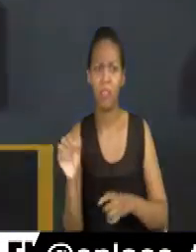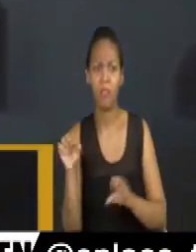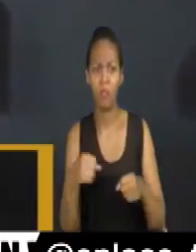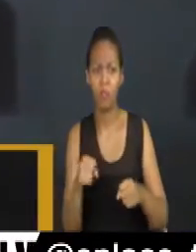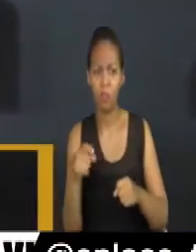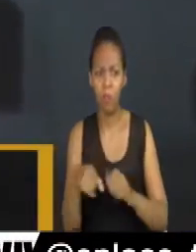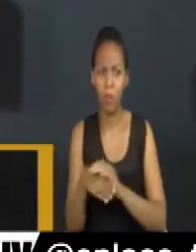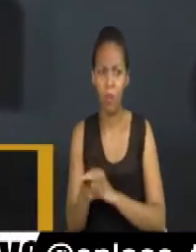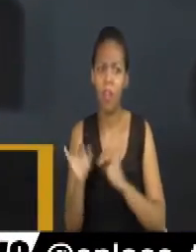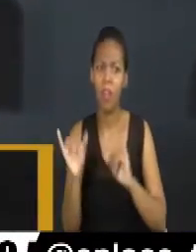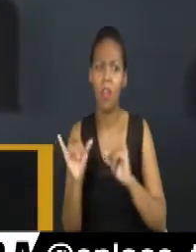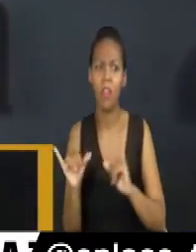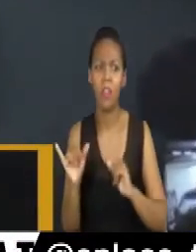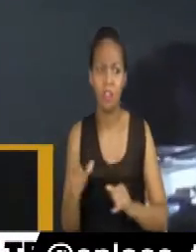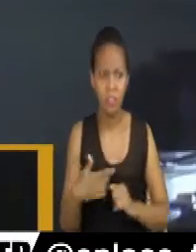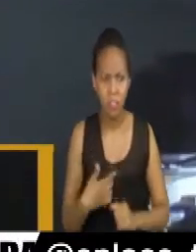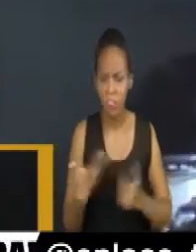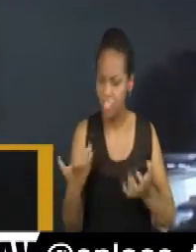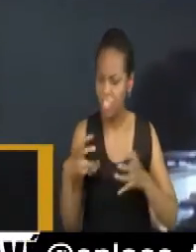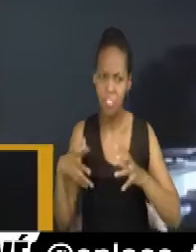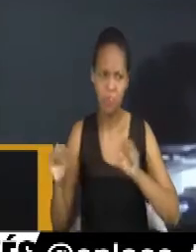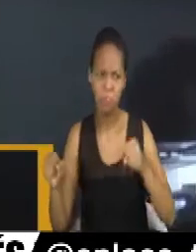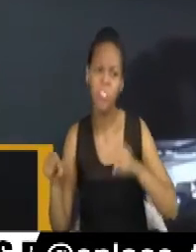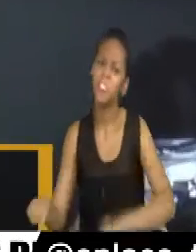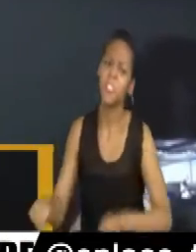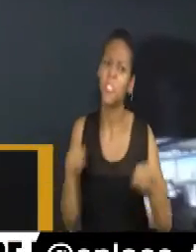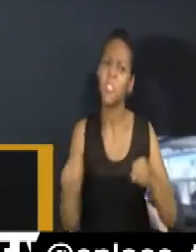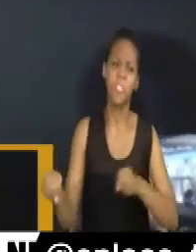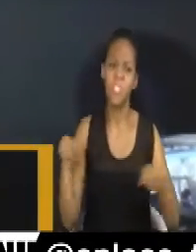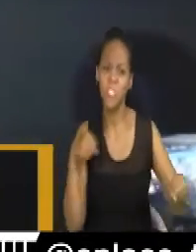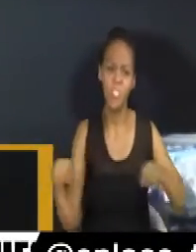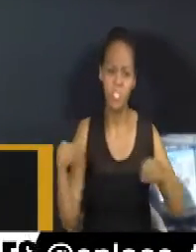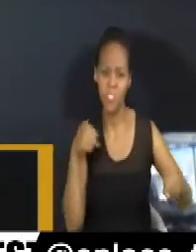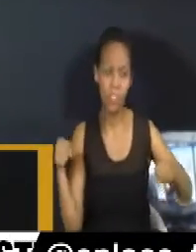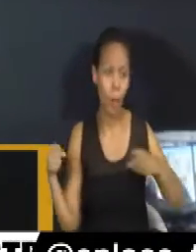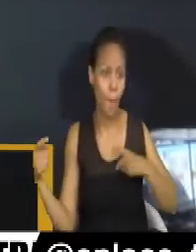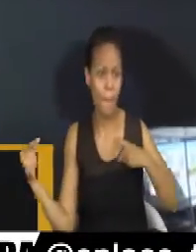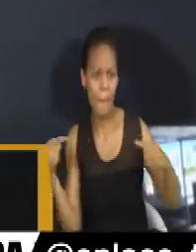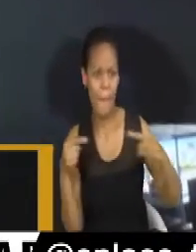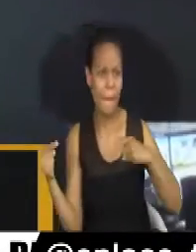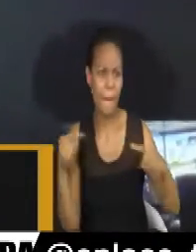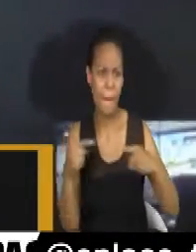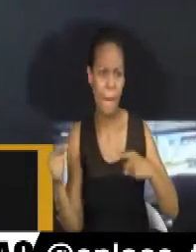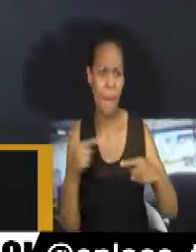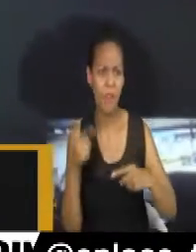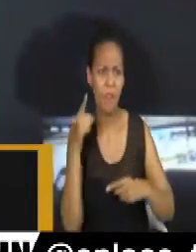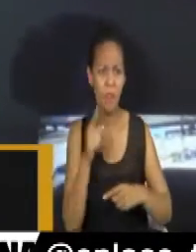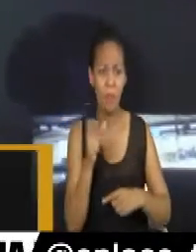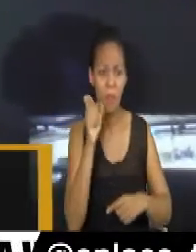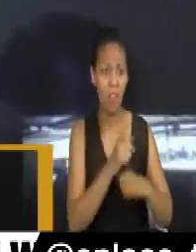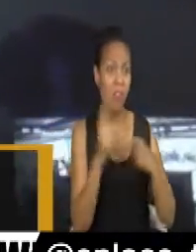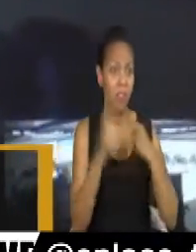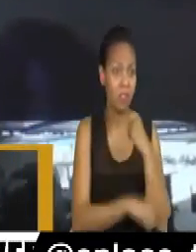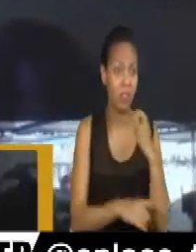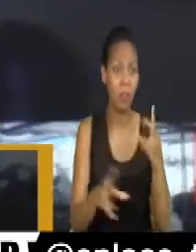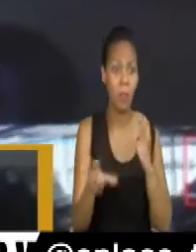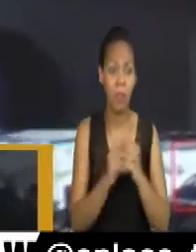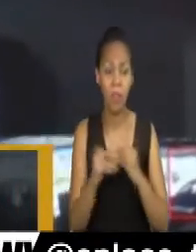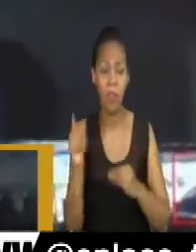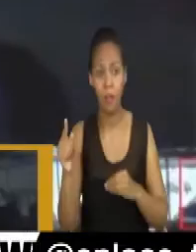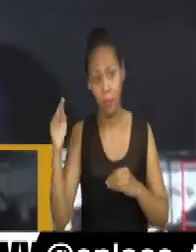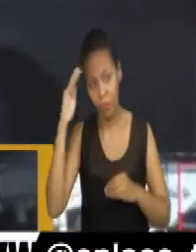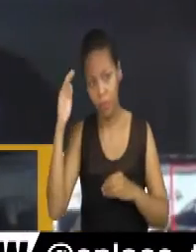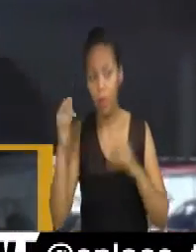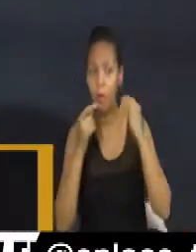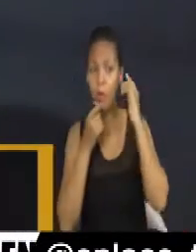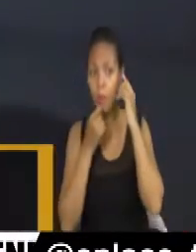Bermeja e intentó sacar su motocicleta a la fuerza, situación que generó una discusión entre el infractor y un alférez, quien denunció que esta persona,